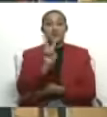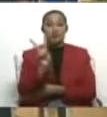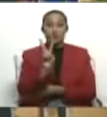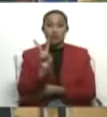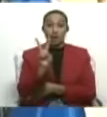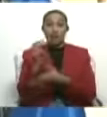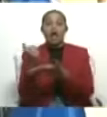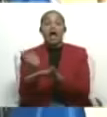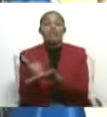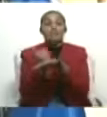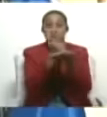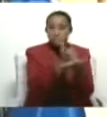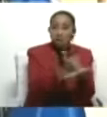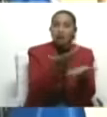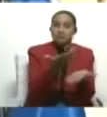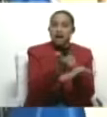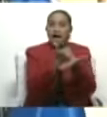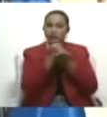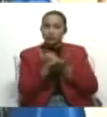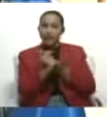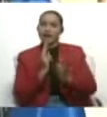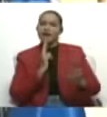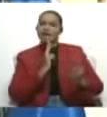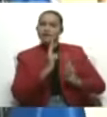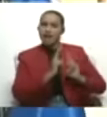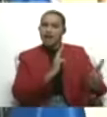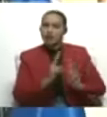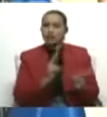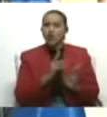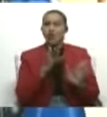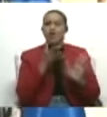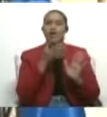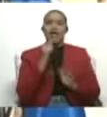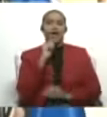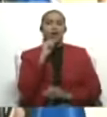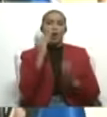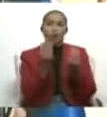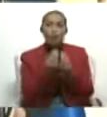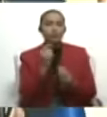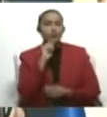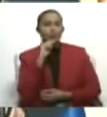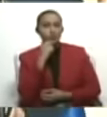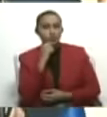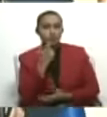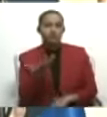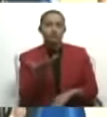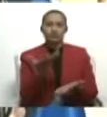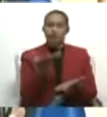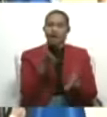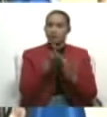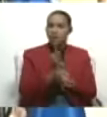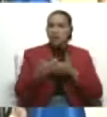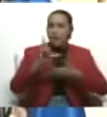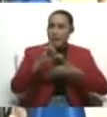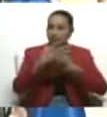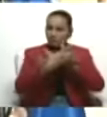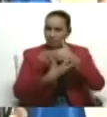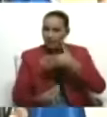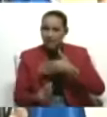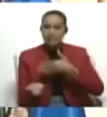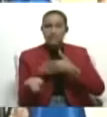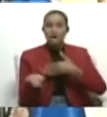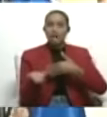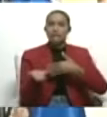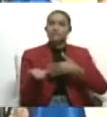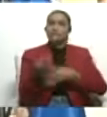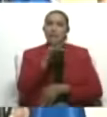desarrollar y fortalecer las relaciones de Rusia con diferentes estructuras latinoamericanas en la región, incluyendo la